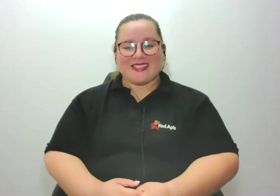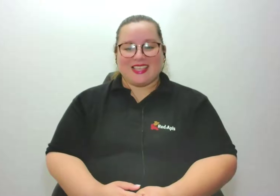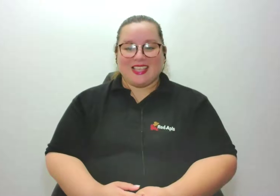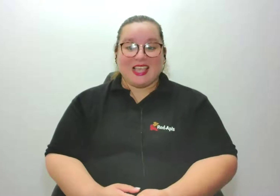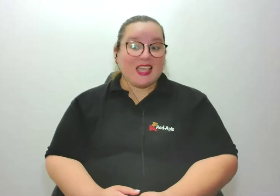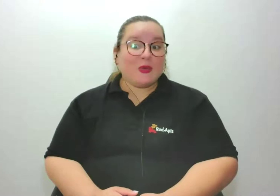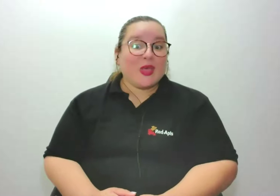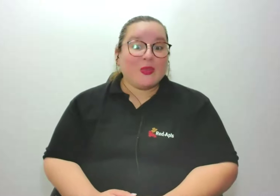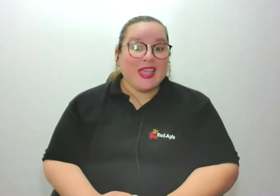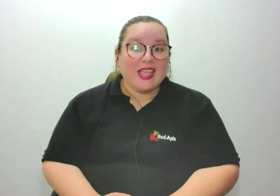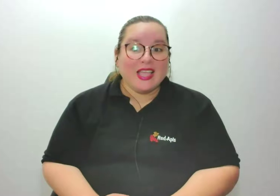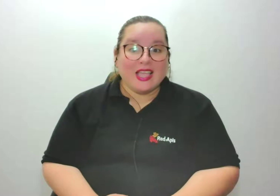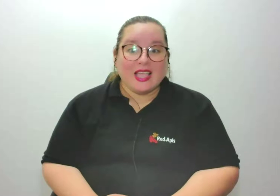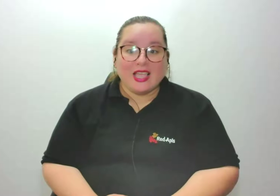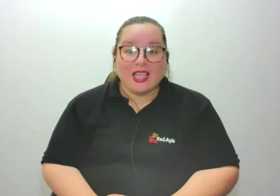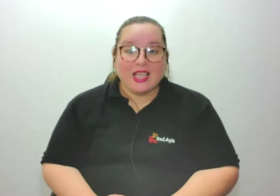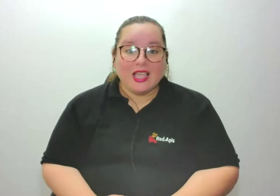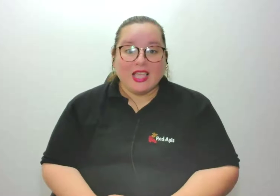Muchas gracias. ¿Hay alguna duda?